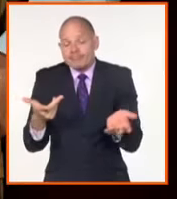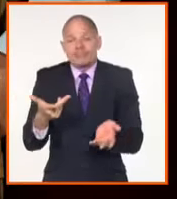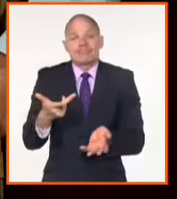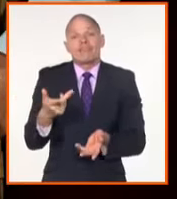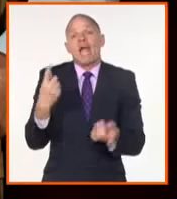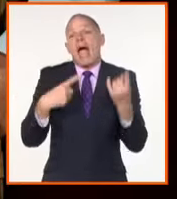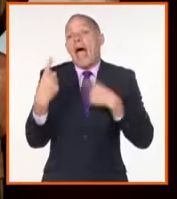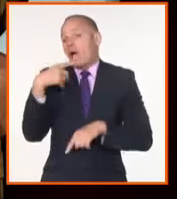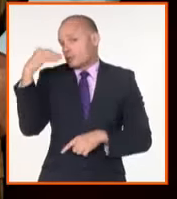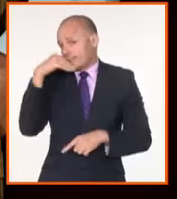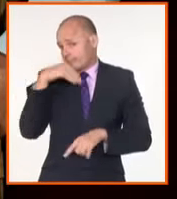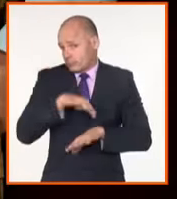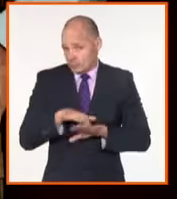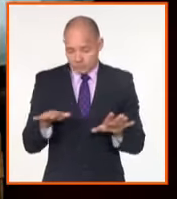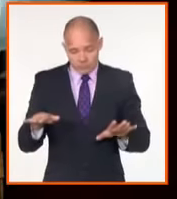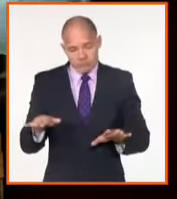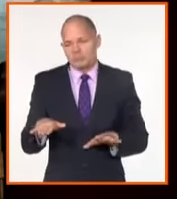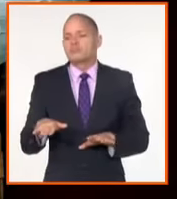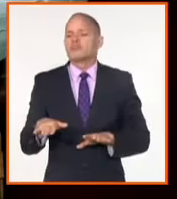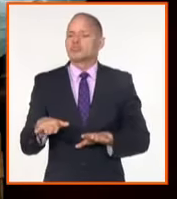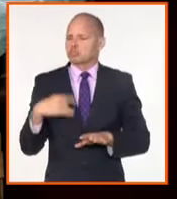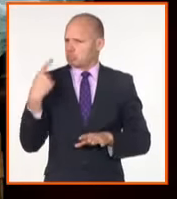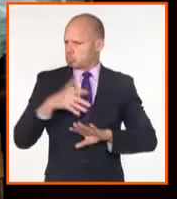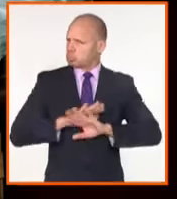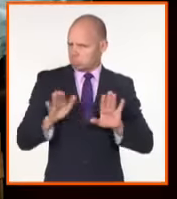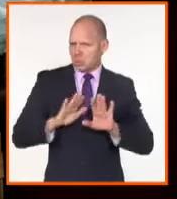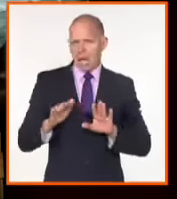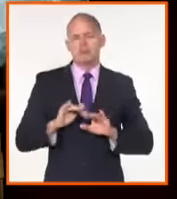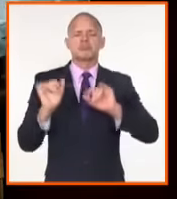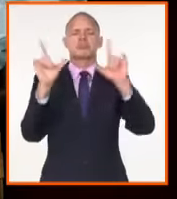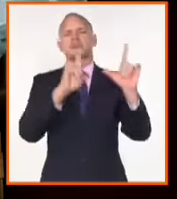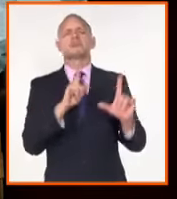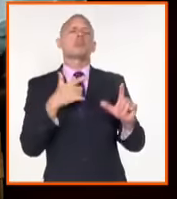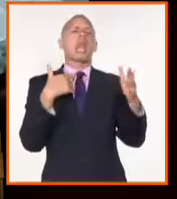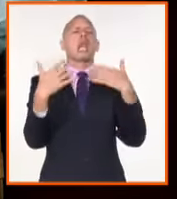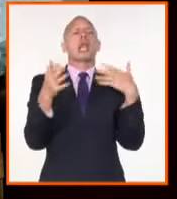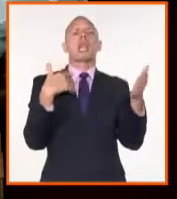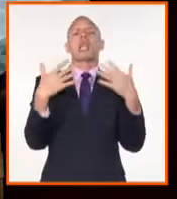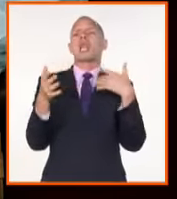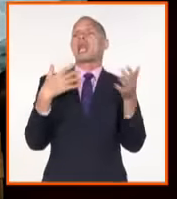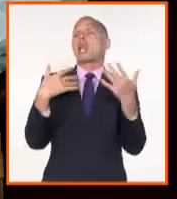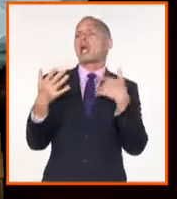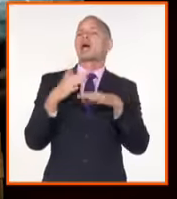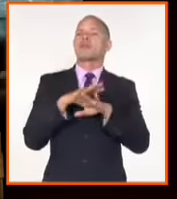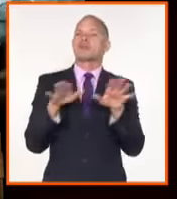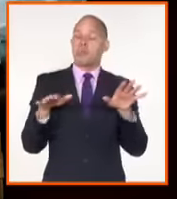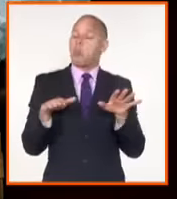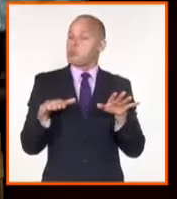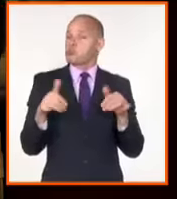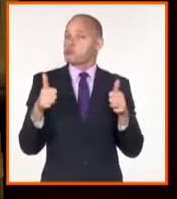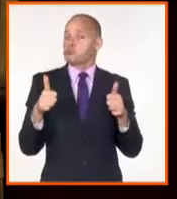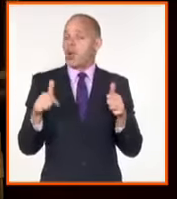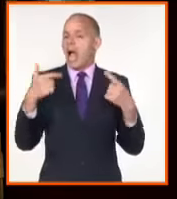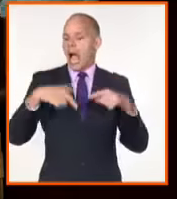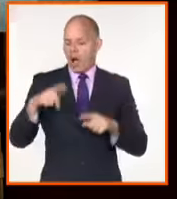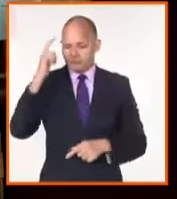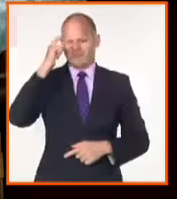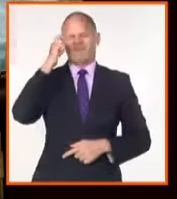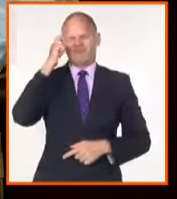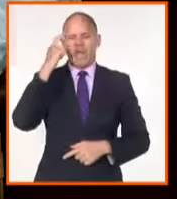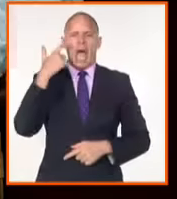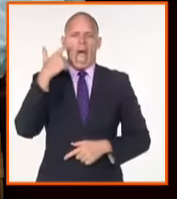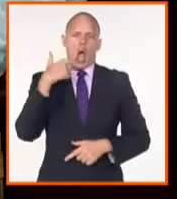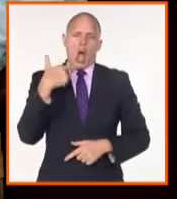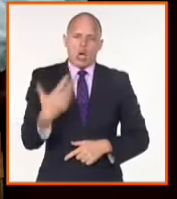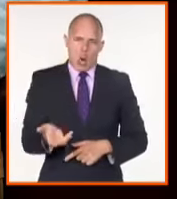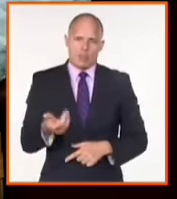muy, muy complejo. Primero, comprensión del momento actual, comprensión del momento, o sea, de todo lo que hemos